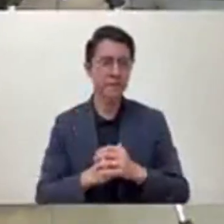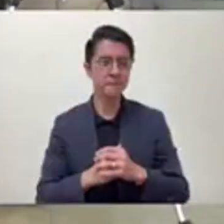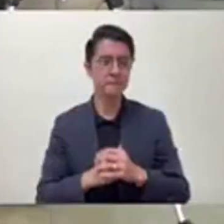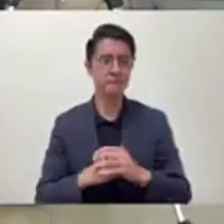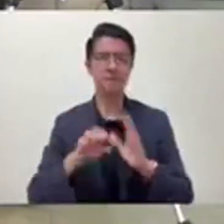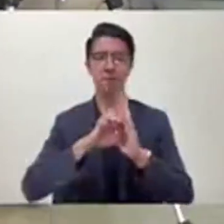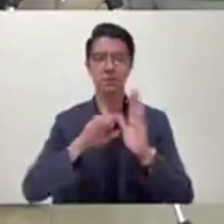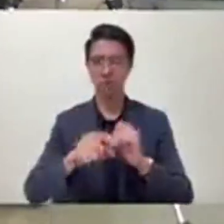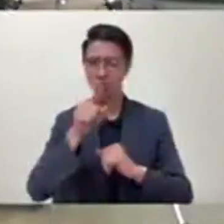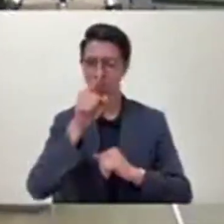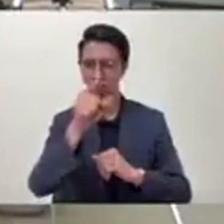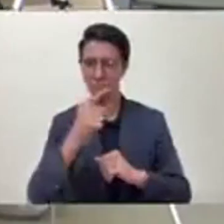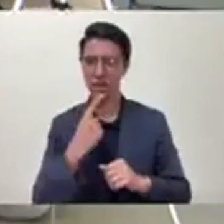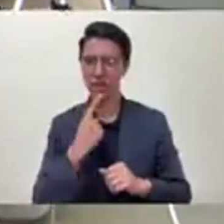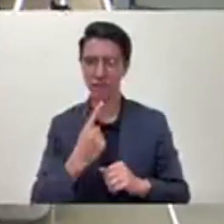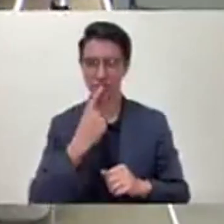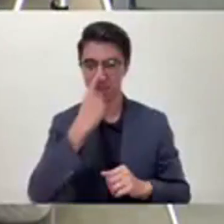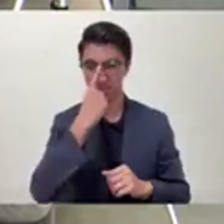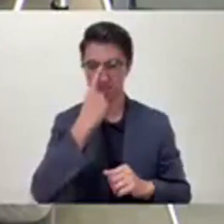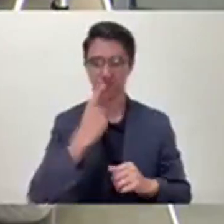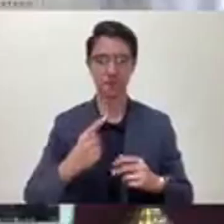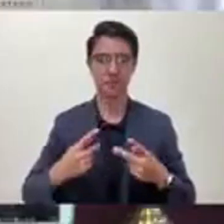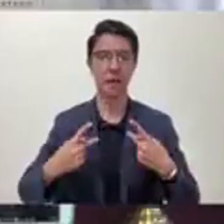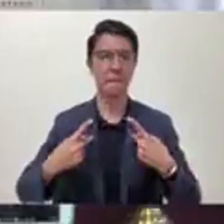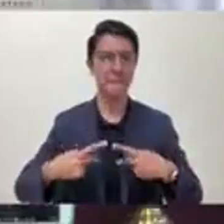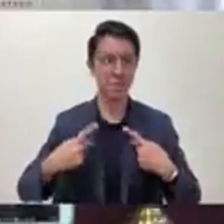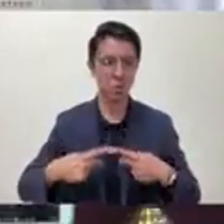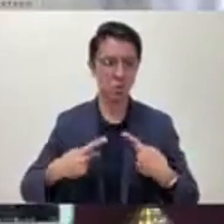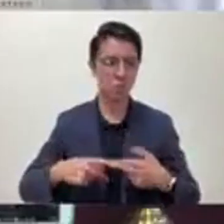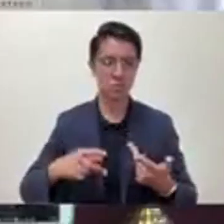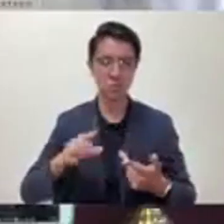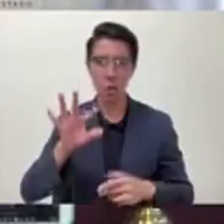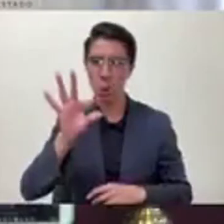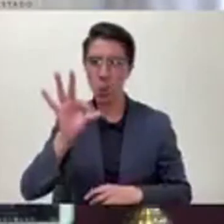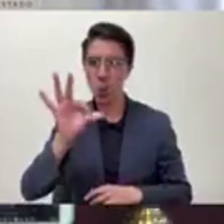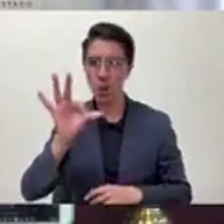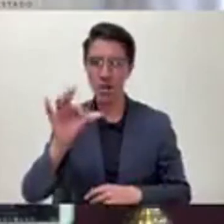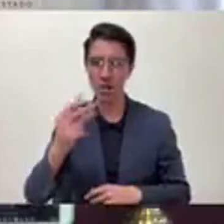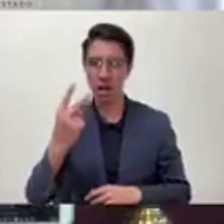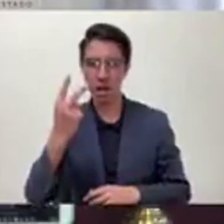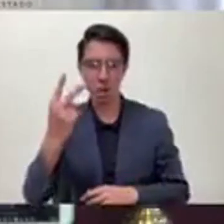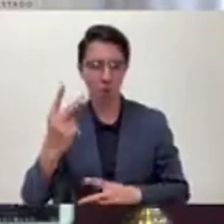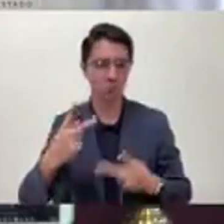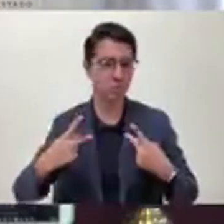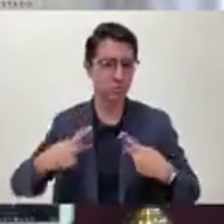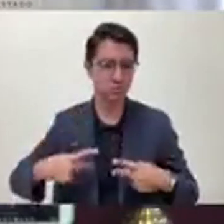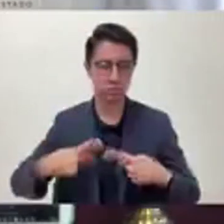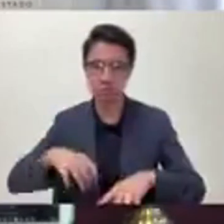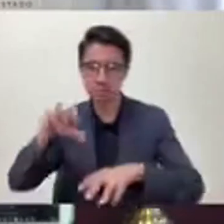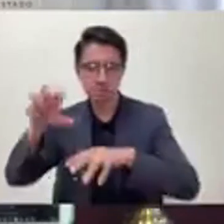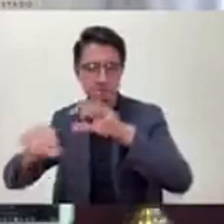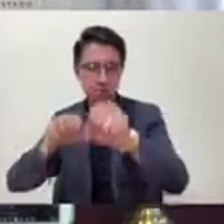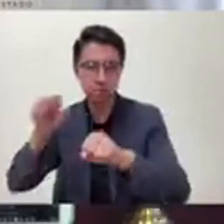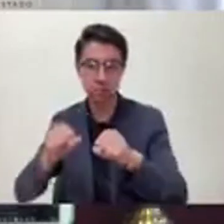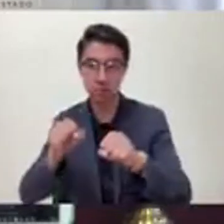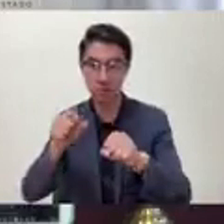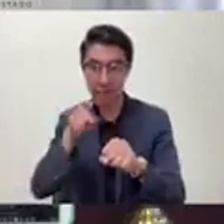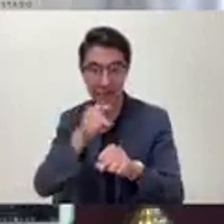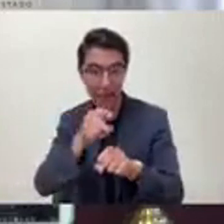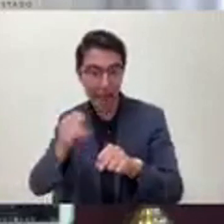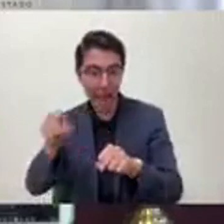de carpeta de jud de ahora sí que solicitudes de audiencia inicial de de judicialización de vinculación